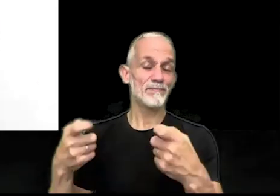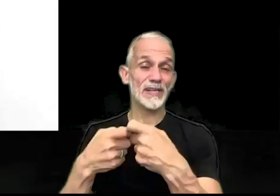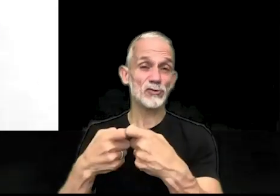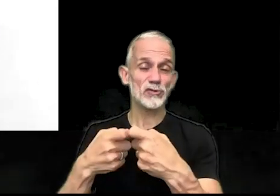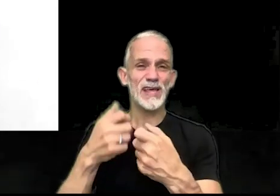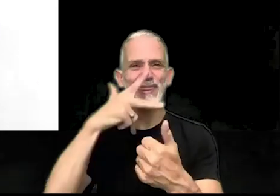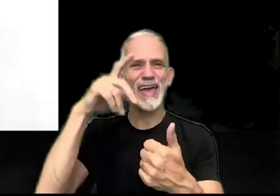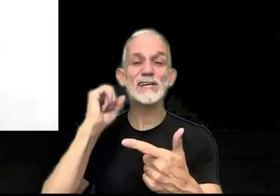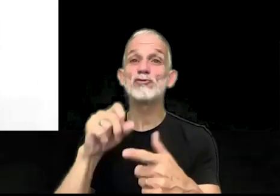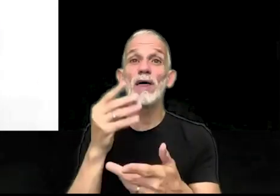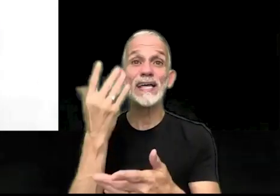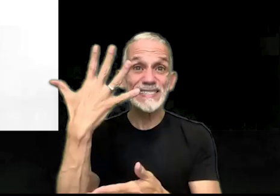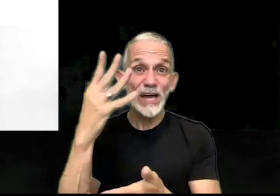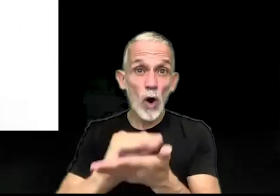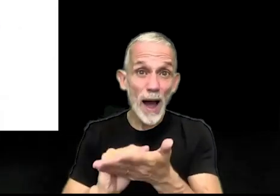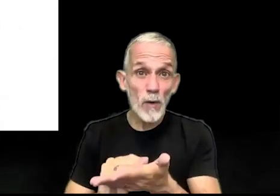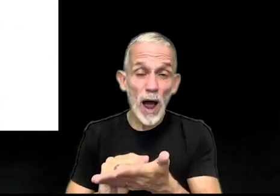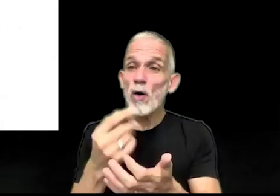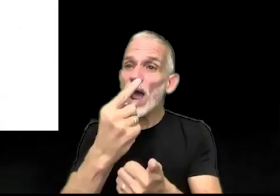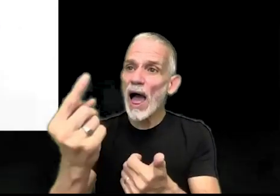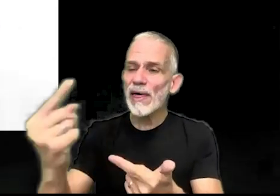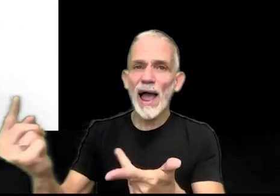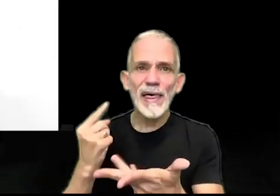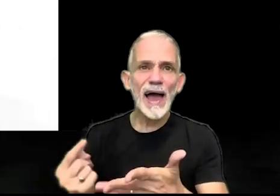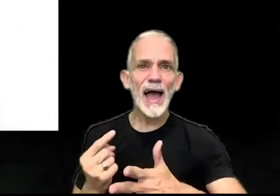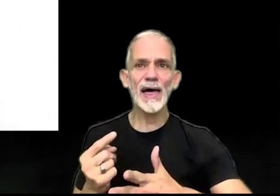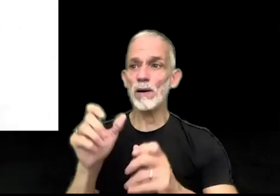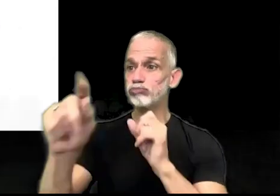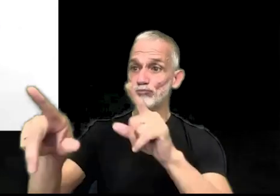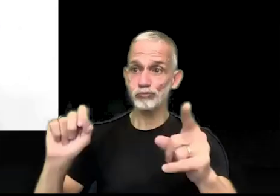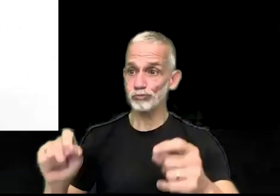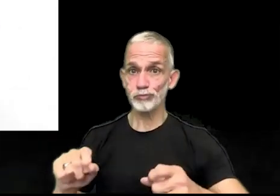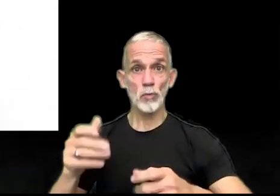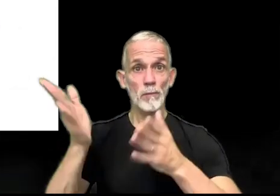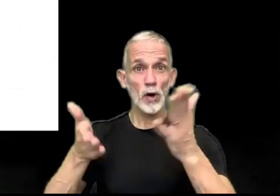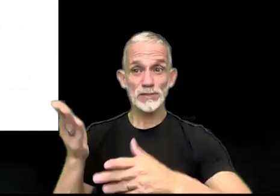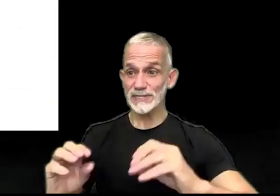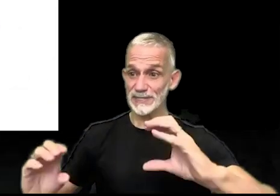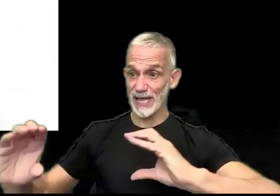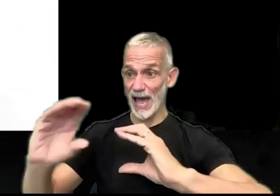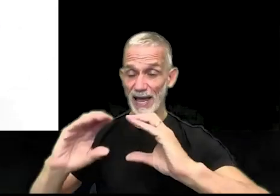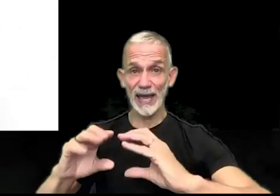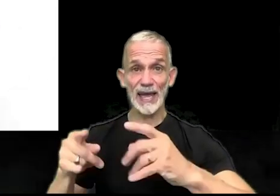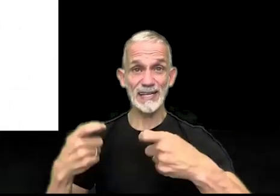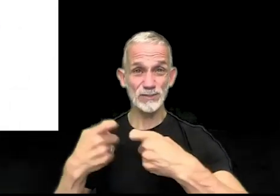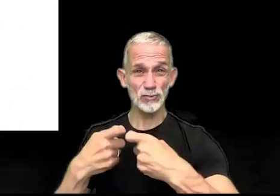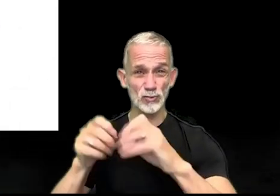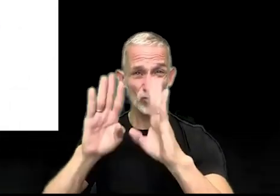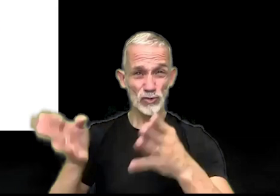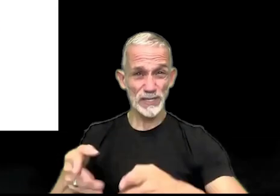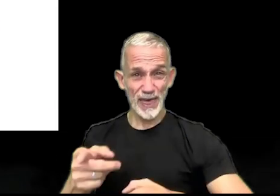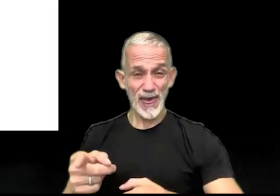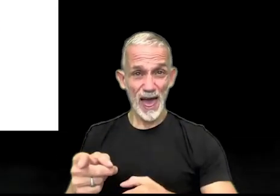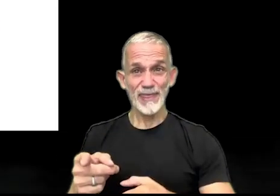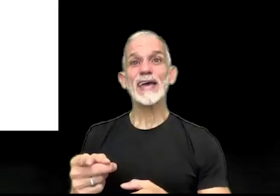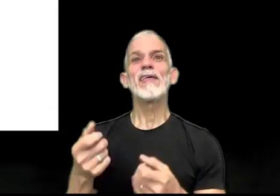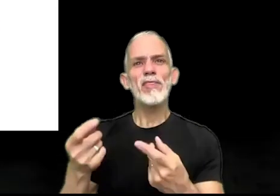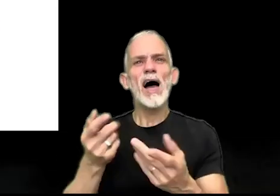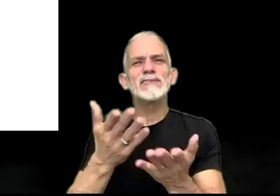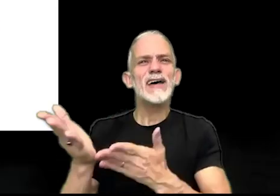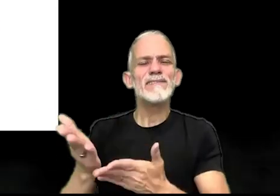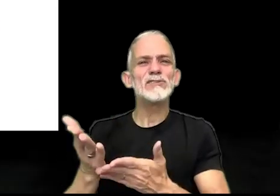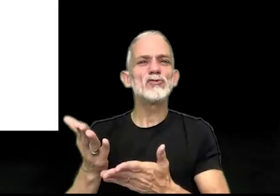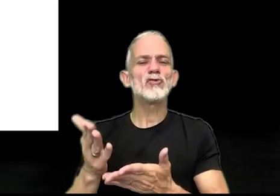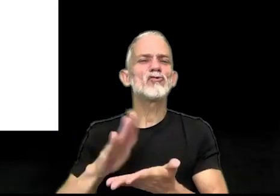de 5 abogados, cada abogado por su participación en esa sociedad que de presta